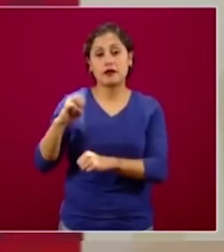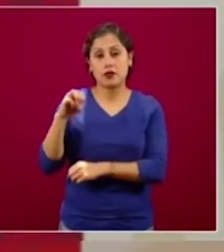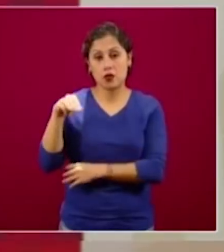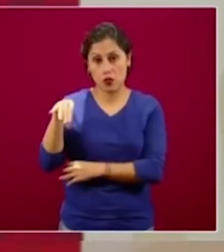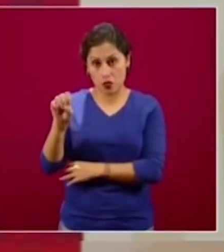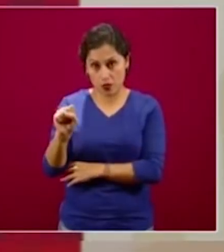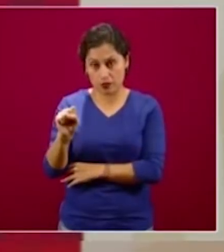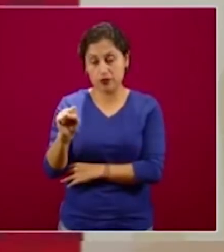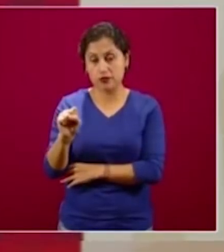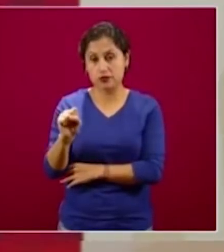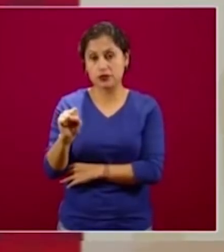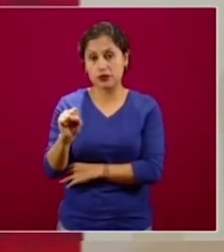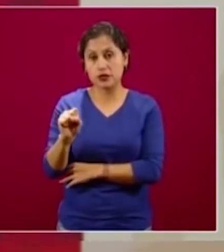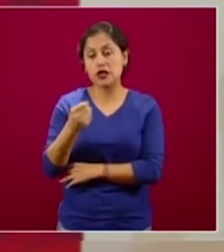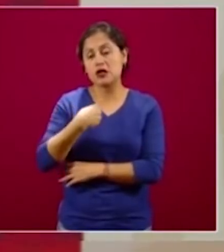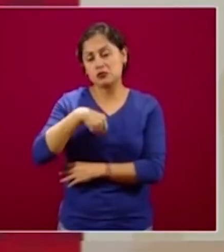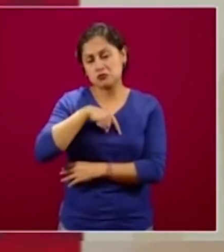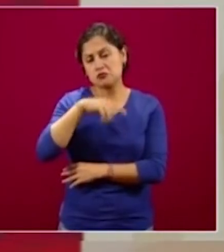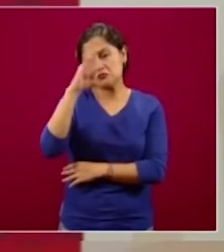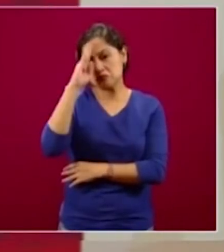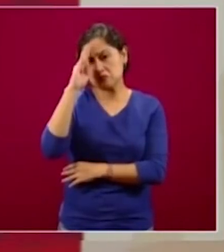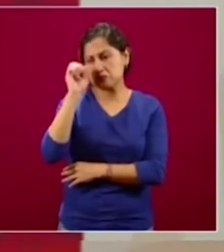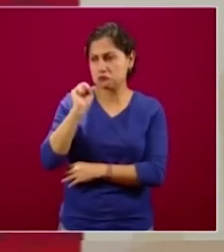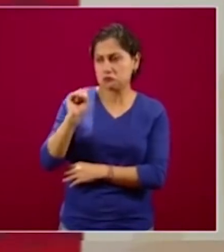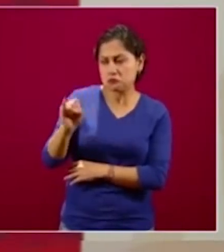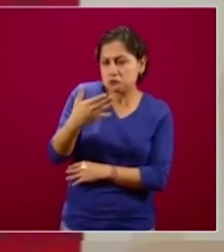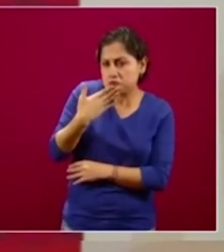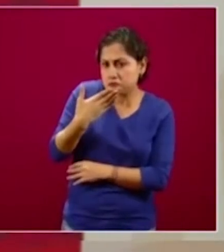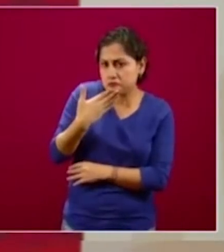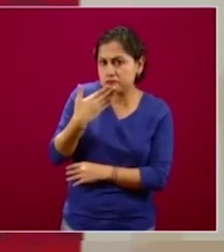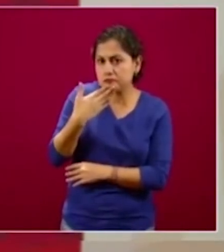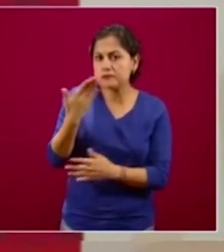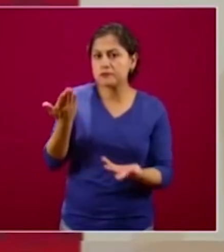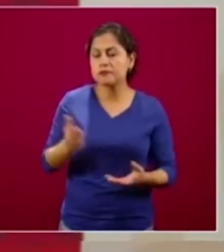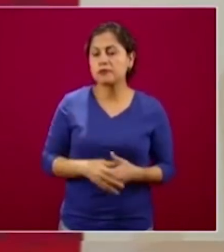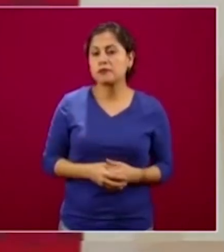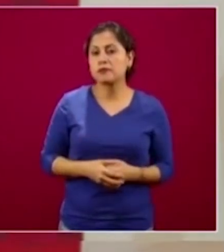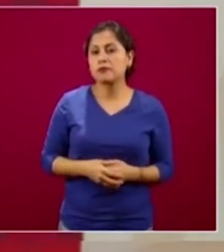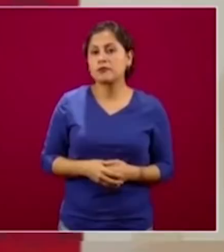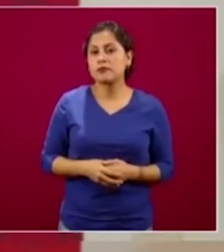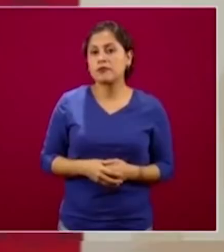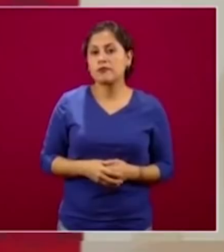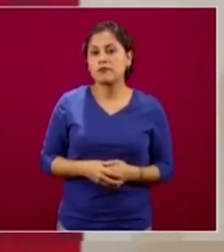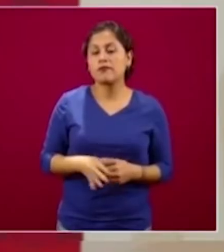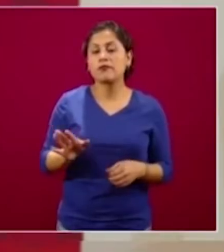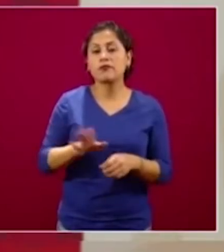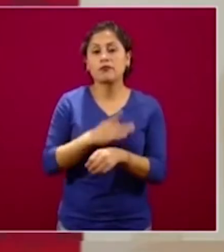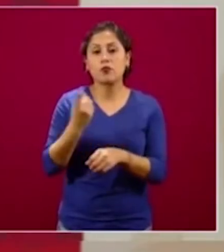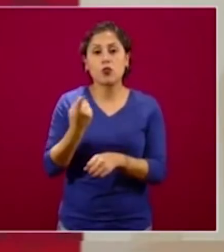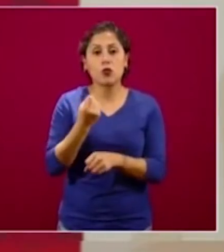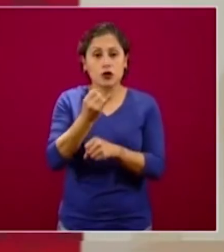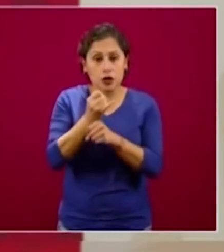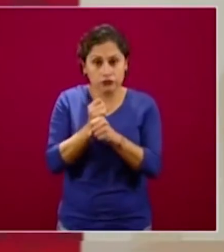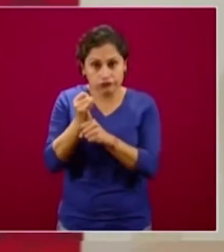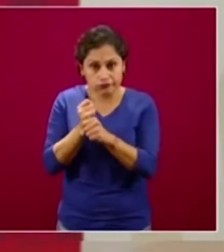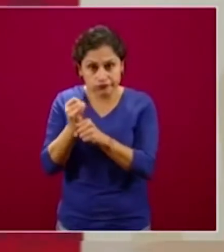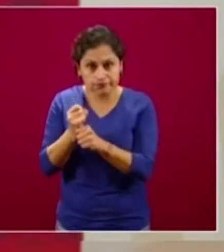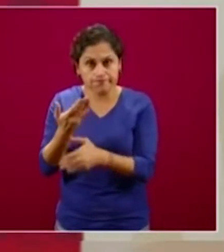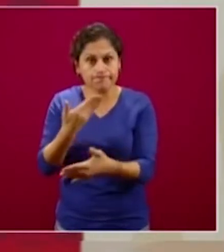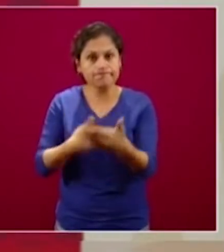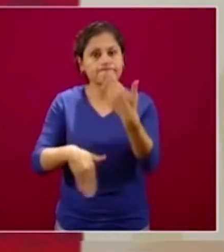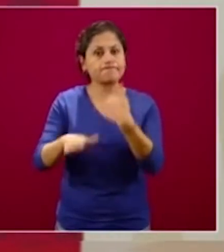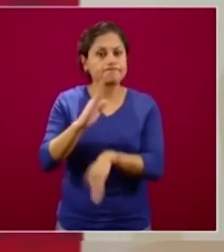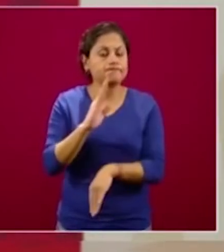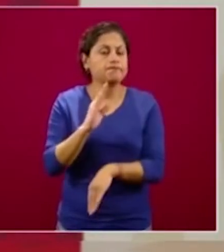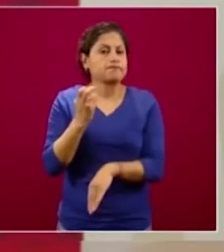Salud, en general nos parece positiva cualquier nuevo avance en la realización de investigación